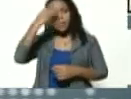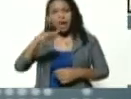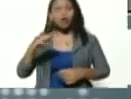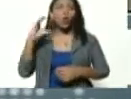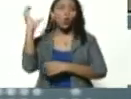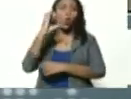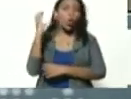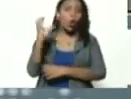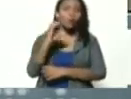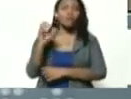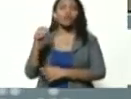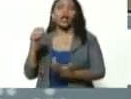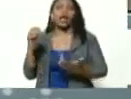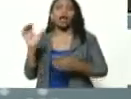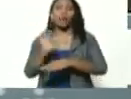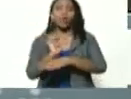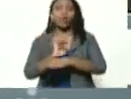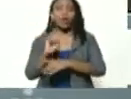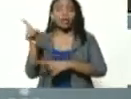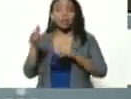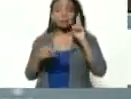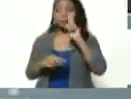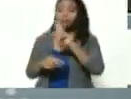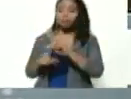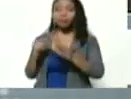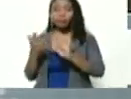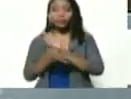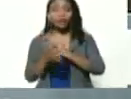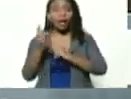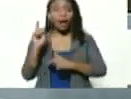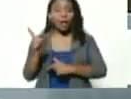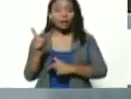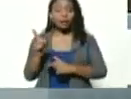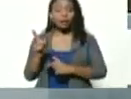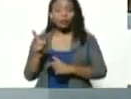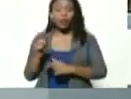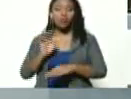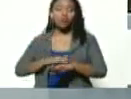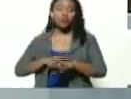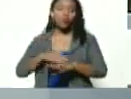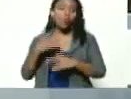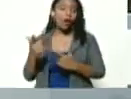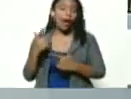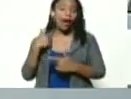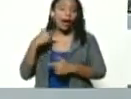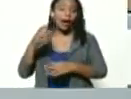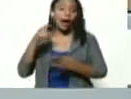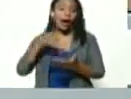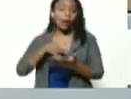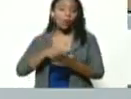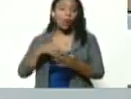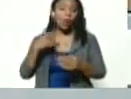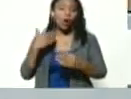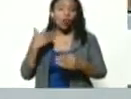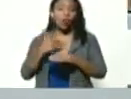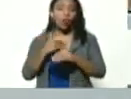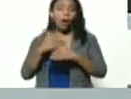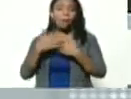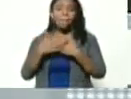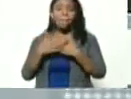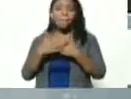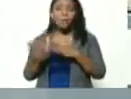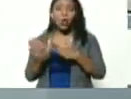Ecuador, y así podemos tener la visión internacional, porque Carabobo es la puerta de liberación, no de Venezuela, sino del